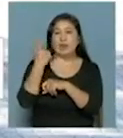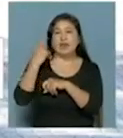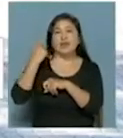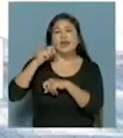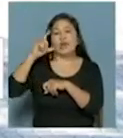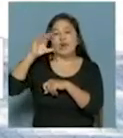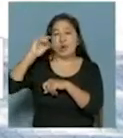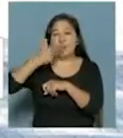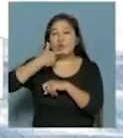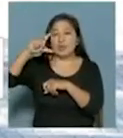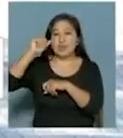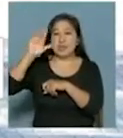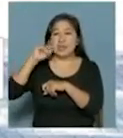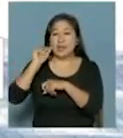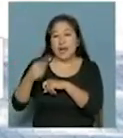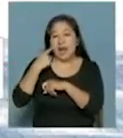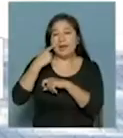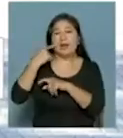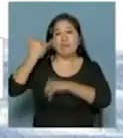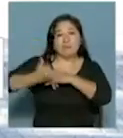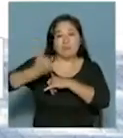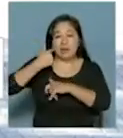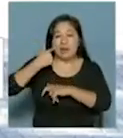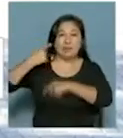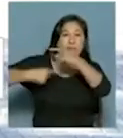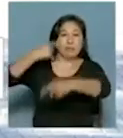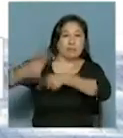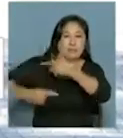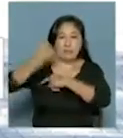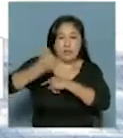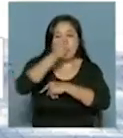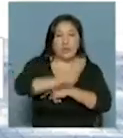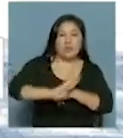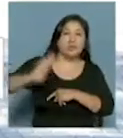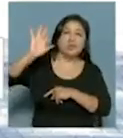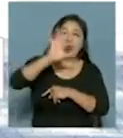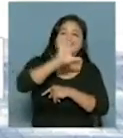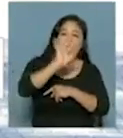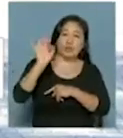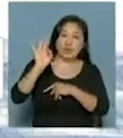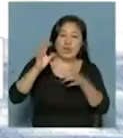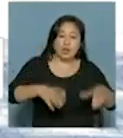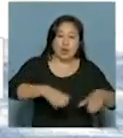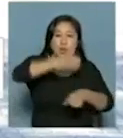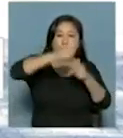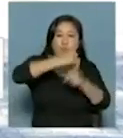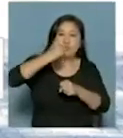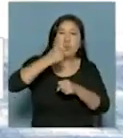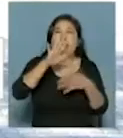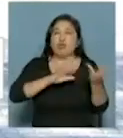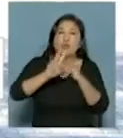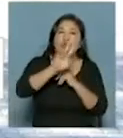del Ministerio de Ambiente, se realizan los procedimientos. Tenemos 400 bolsas de carbón por el valor de